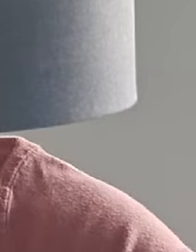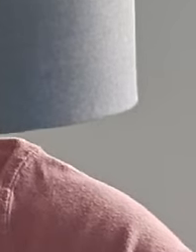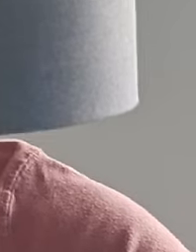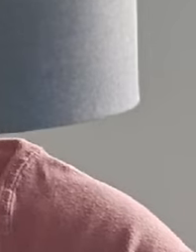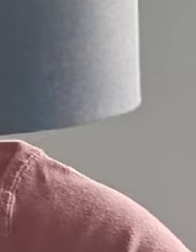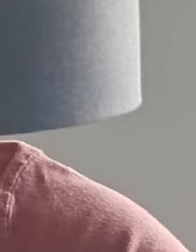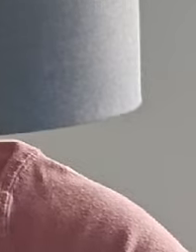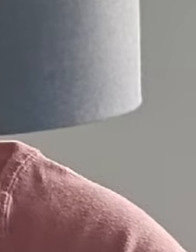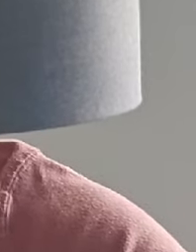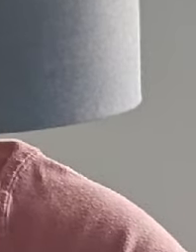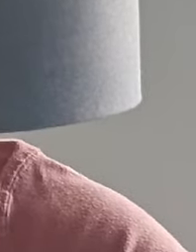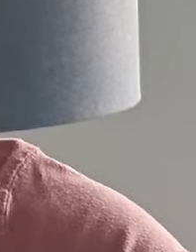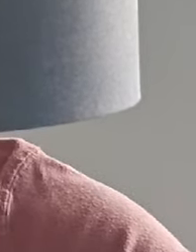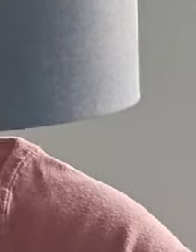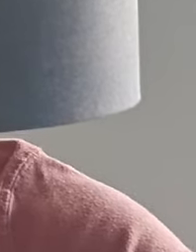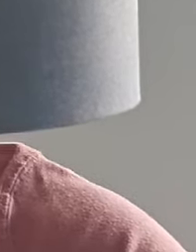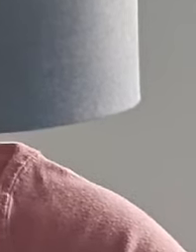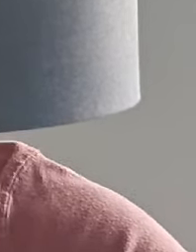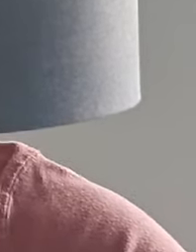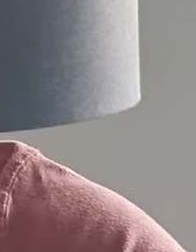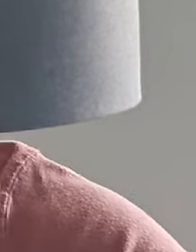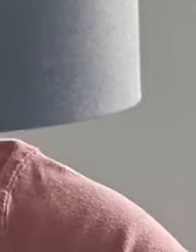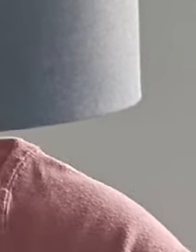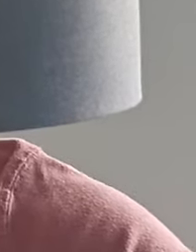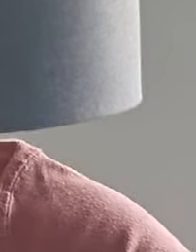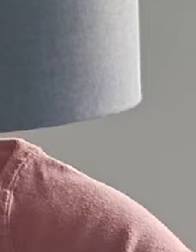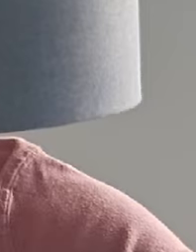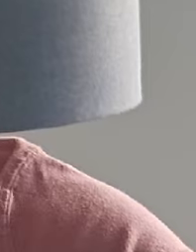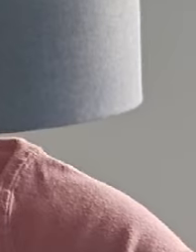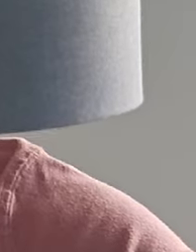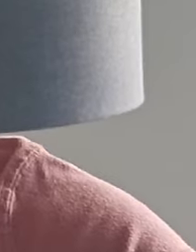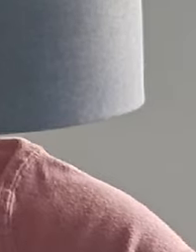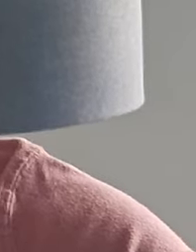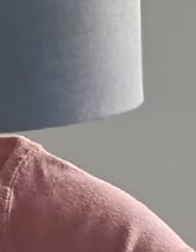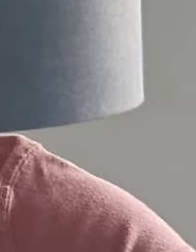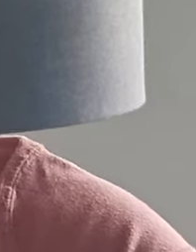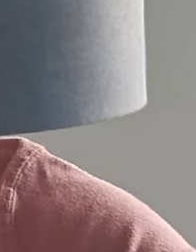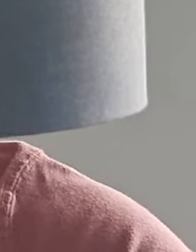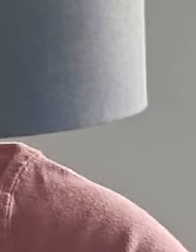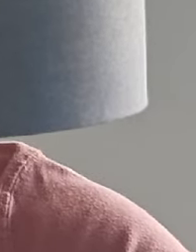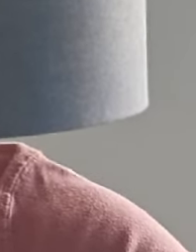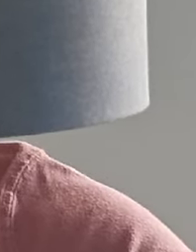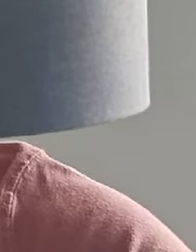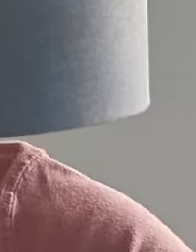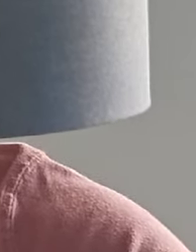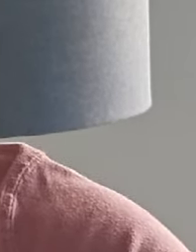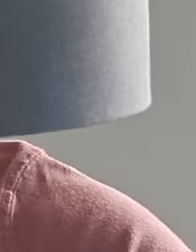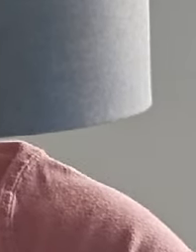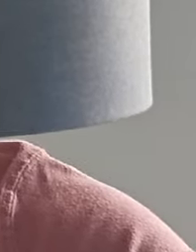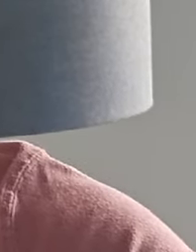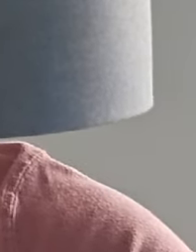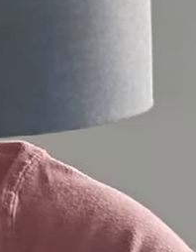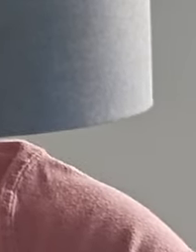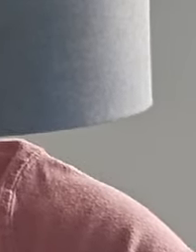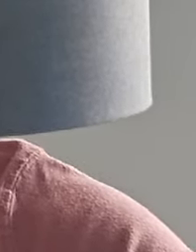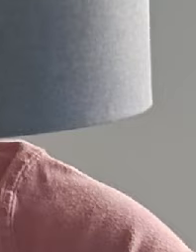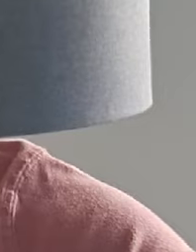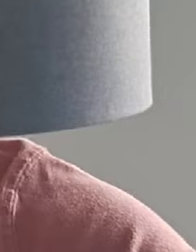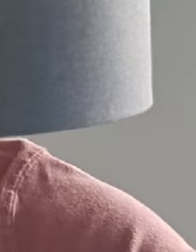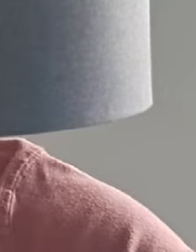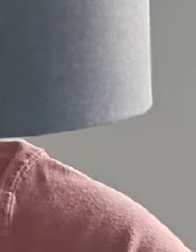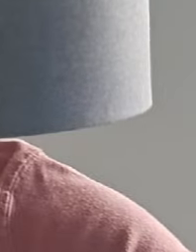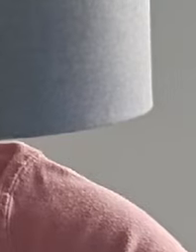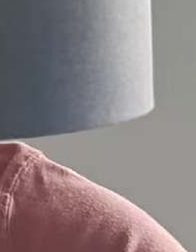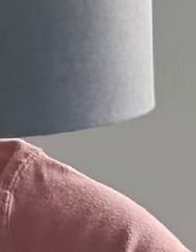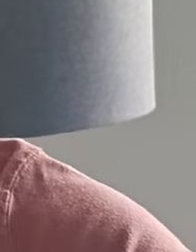fondo de pensiones del bienestar que será totalmente para eso. Pero bueno, no quieren los neoliberales que